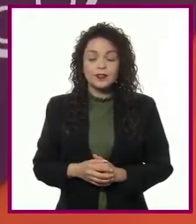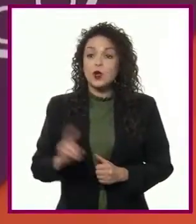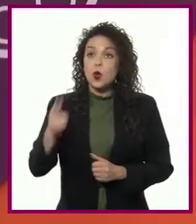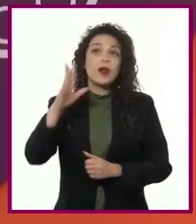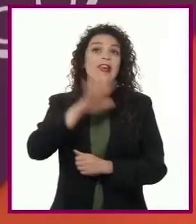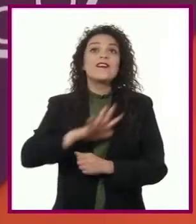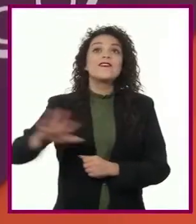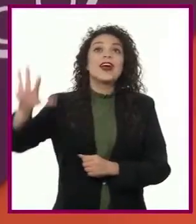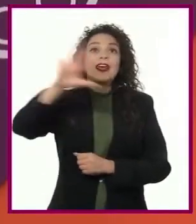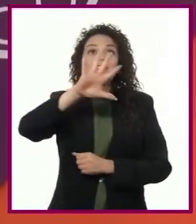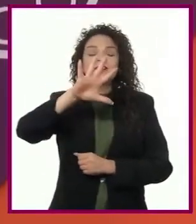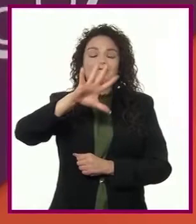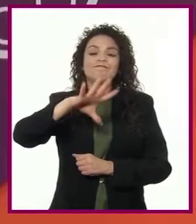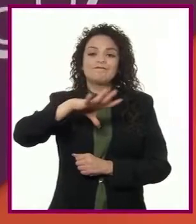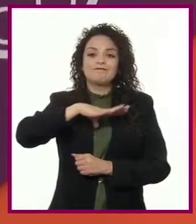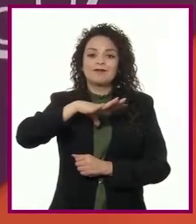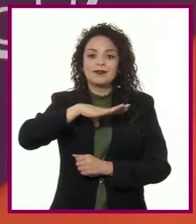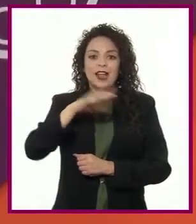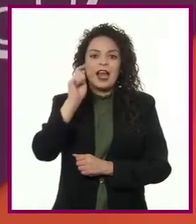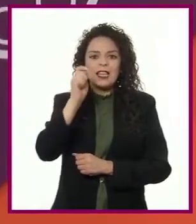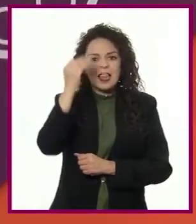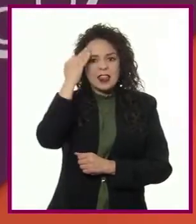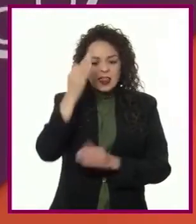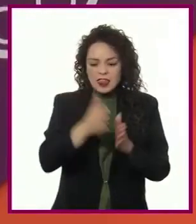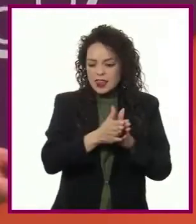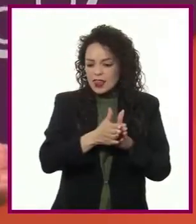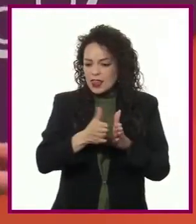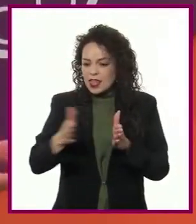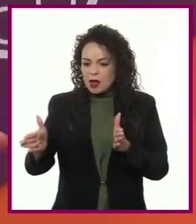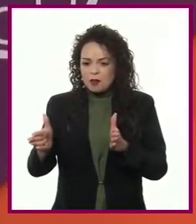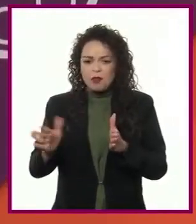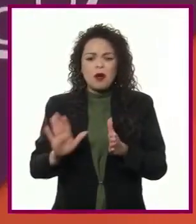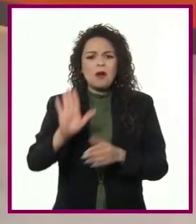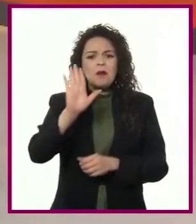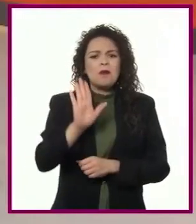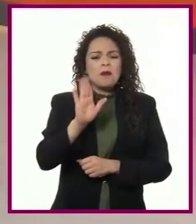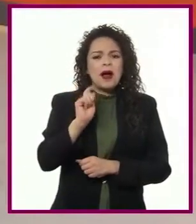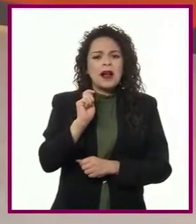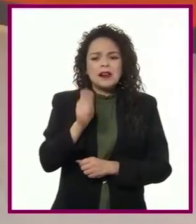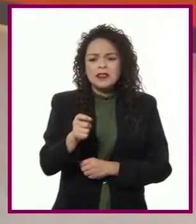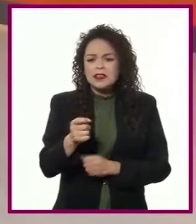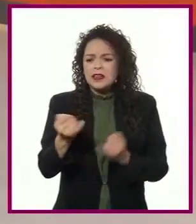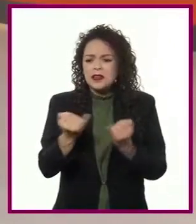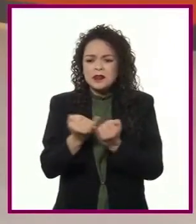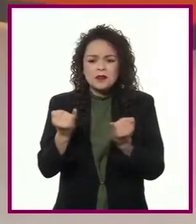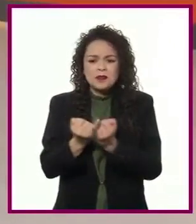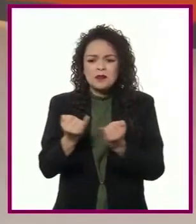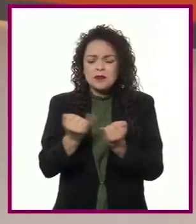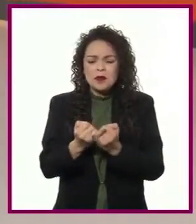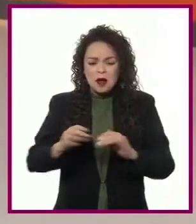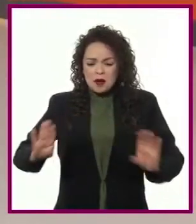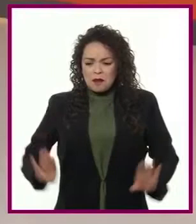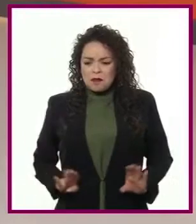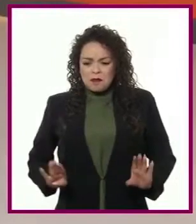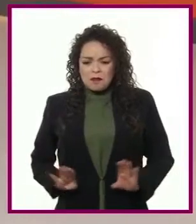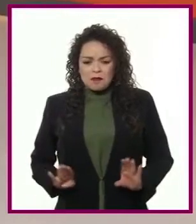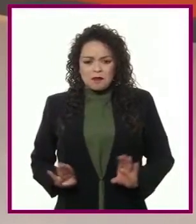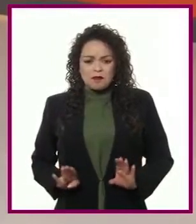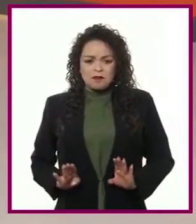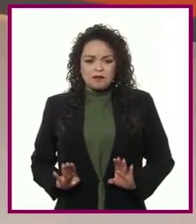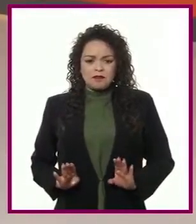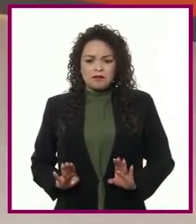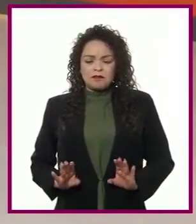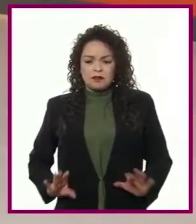universo tuvo un periodo en el que fue muy homogéneo, es decir, que poseía características comunes